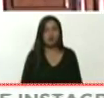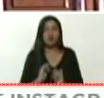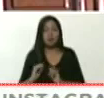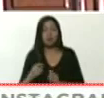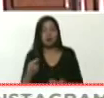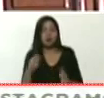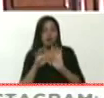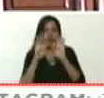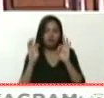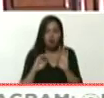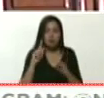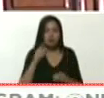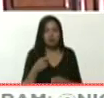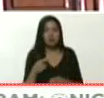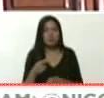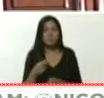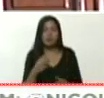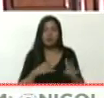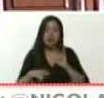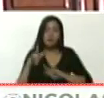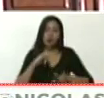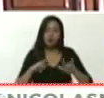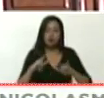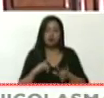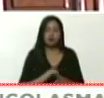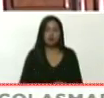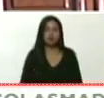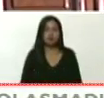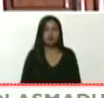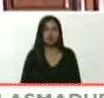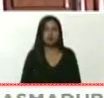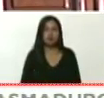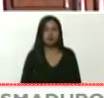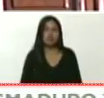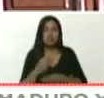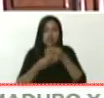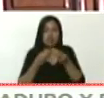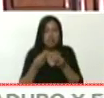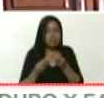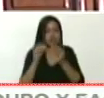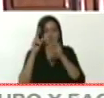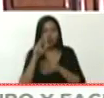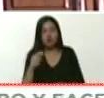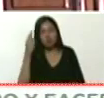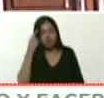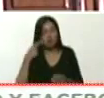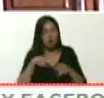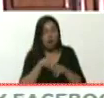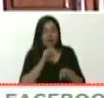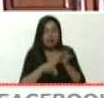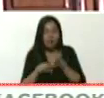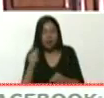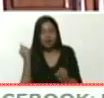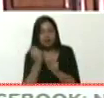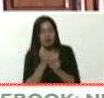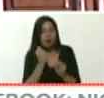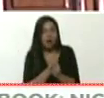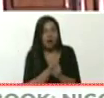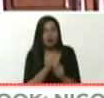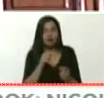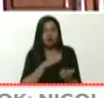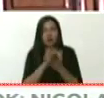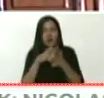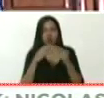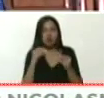¿verdad? La Biblia. Obras son amores. La obra diaria de sembrar, de trabajar, y sobre todo